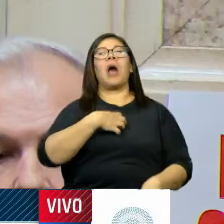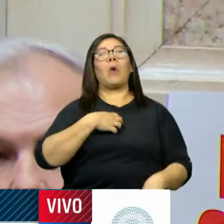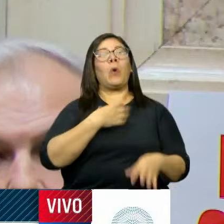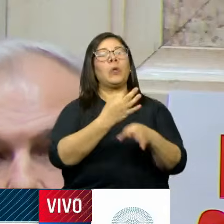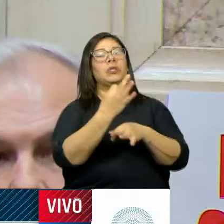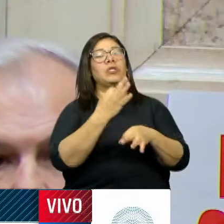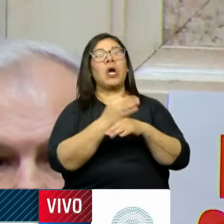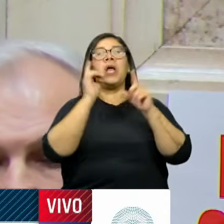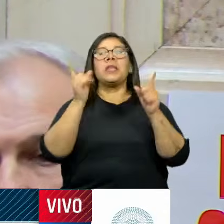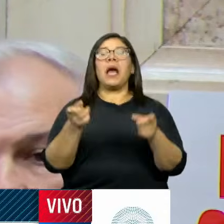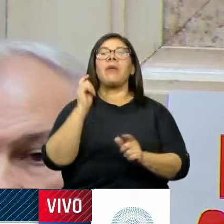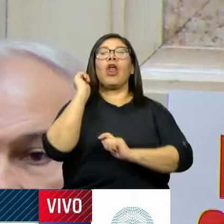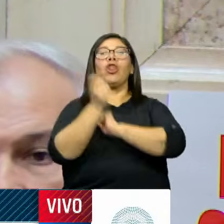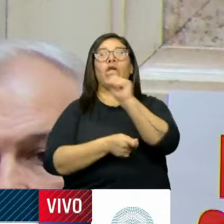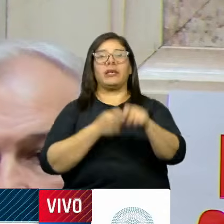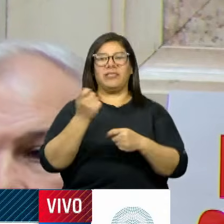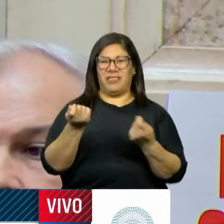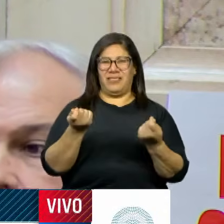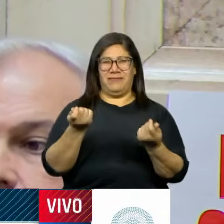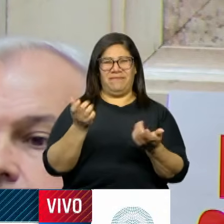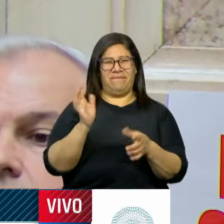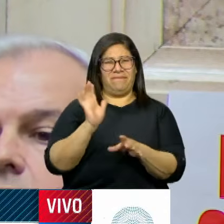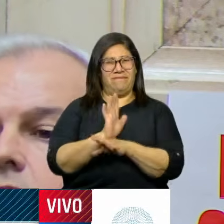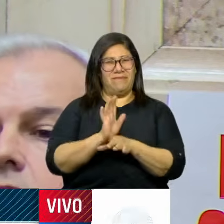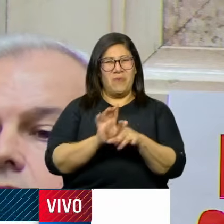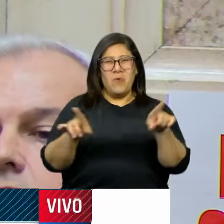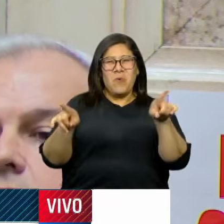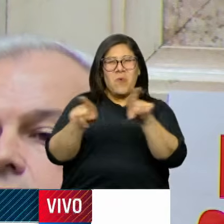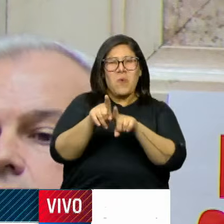nuevo vocero presidencial,